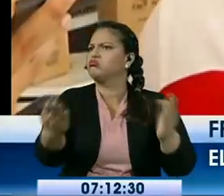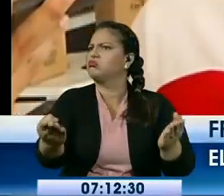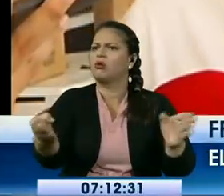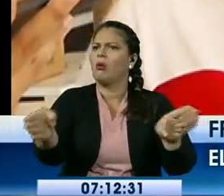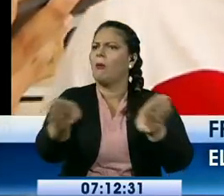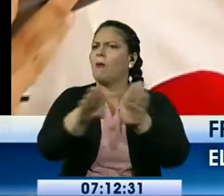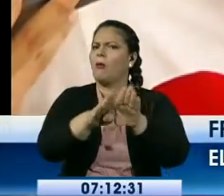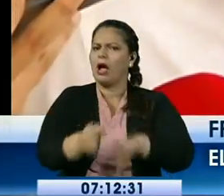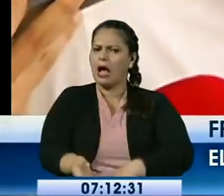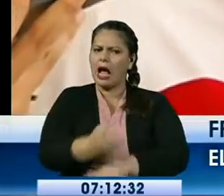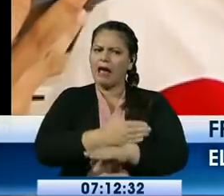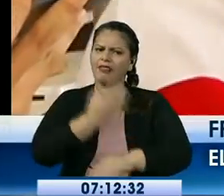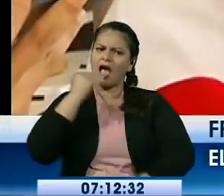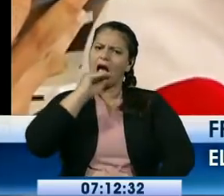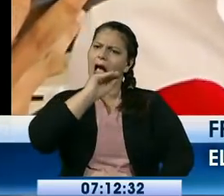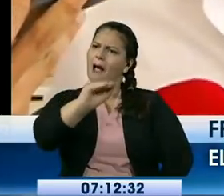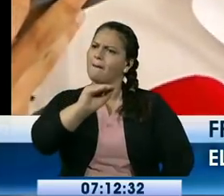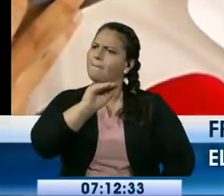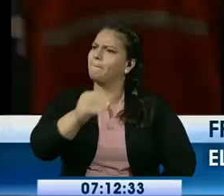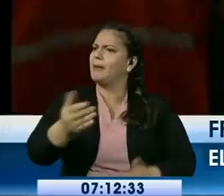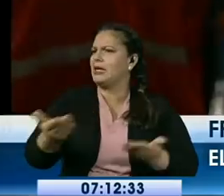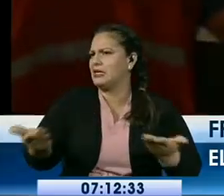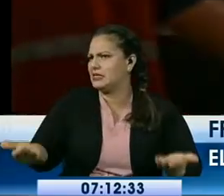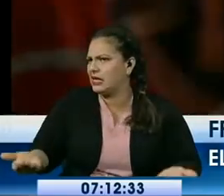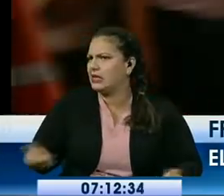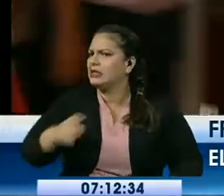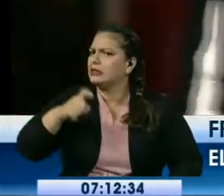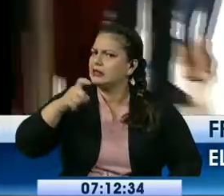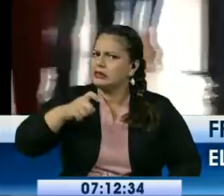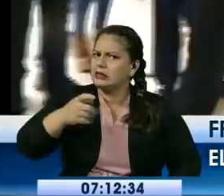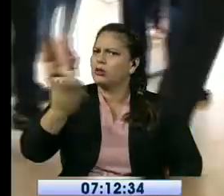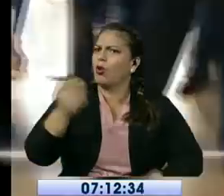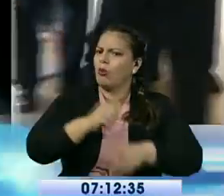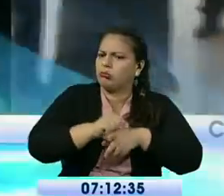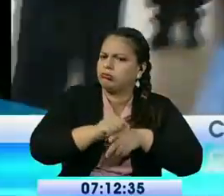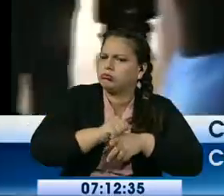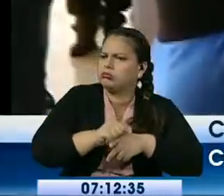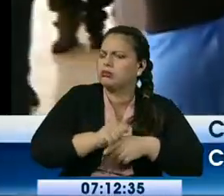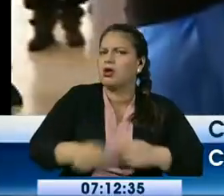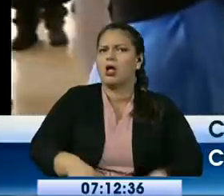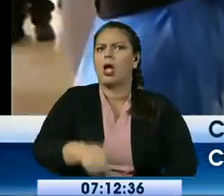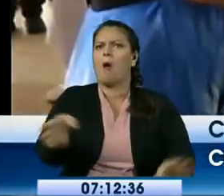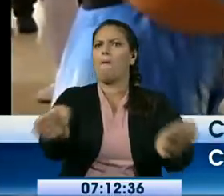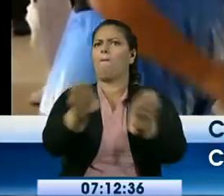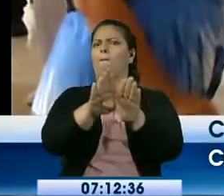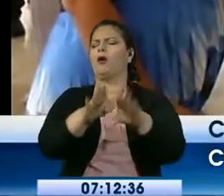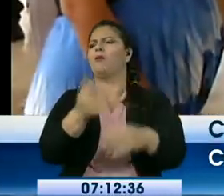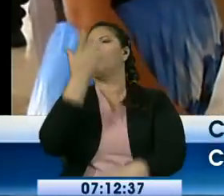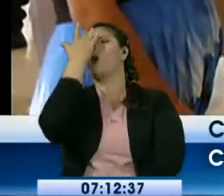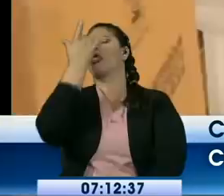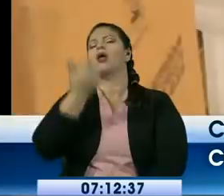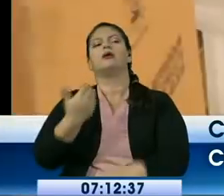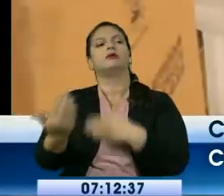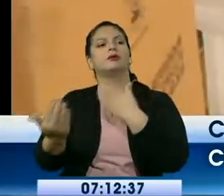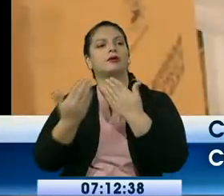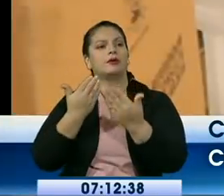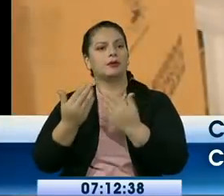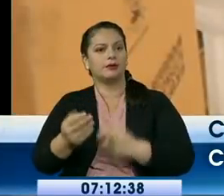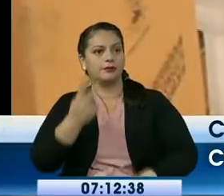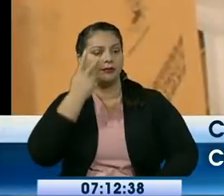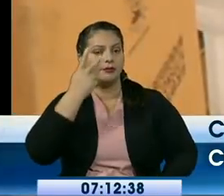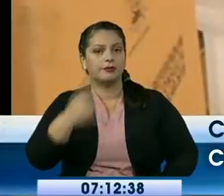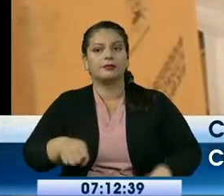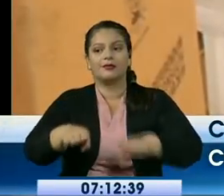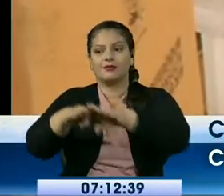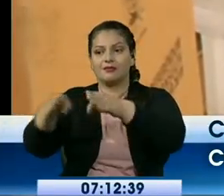ellos, hemos subsanado el inconveniente. Hicieron simulaciones del voto referencial y mostraron los tres biombos que estarán disponibles en